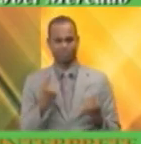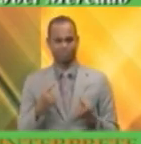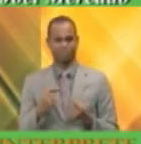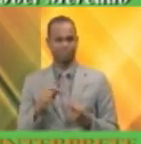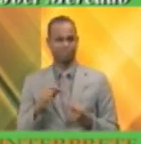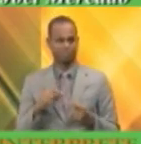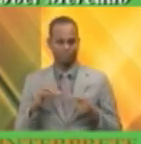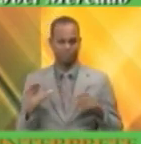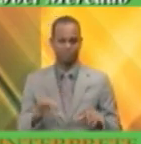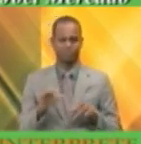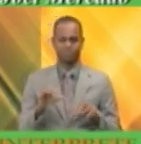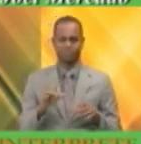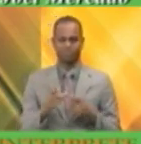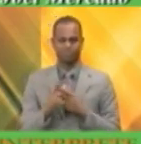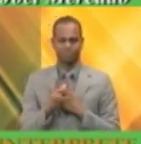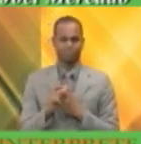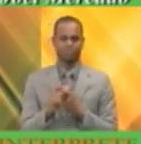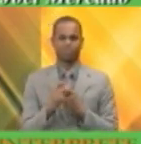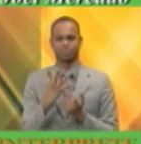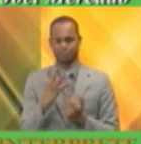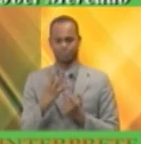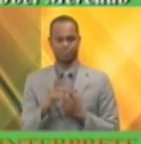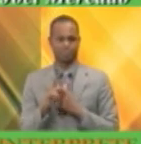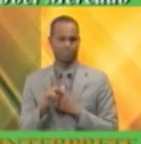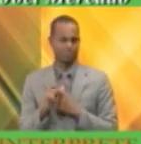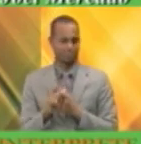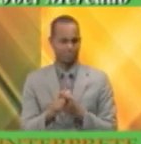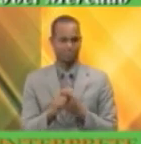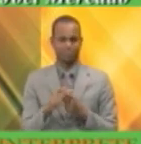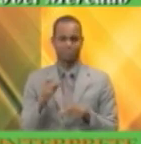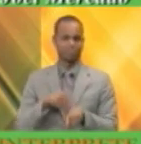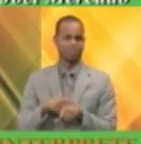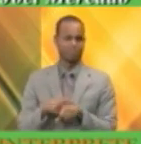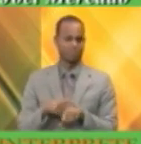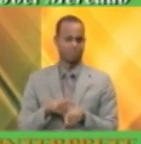Rutas, contrarreloj, cuatro. Rutas, contrarreloj.